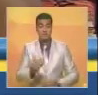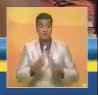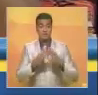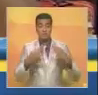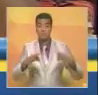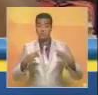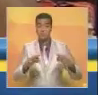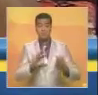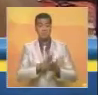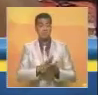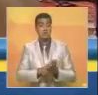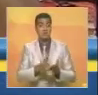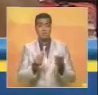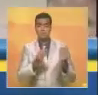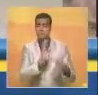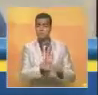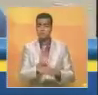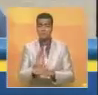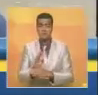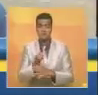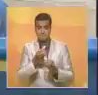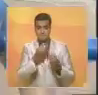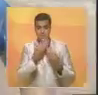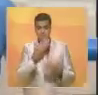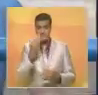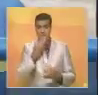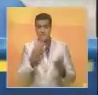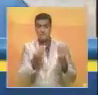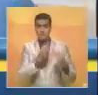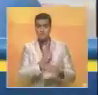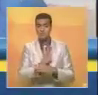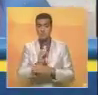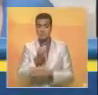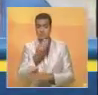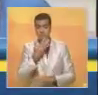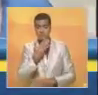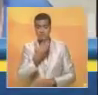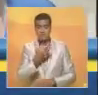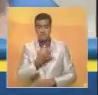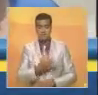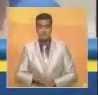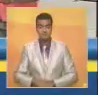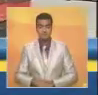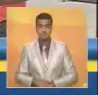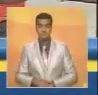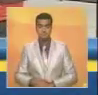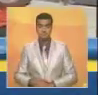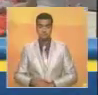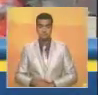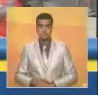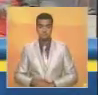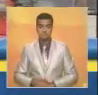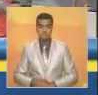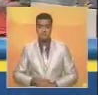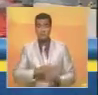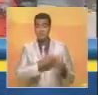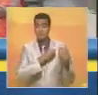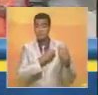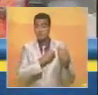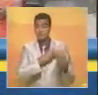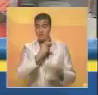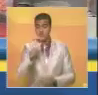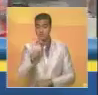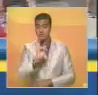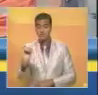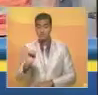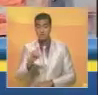todo tranquilito, mucha seguridad. Muy bien, mucha seguridad, muy bien, muy complacida porque hay muchísima seguridad. Según las autoridades, en Zulia